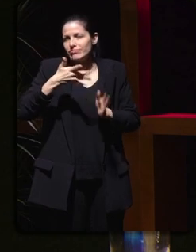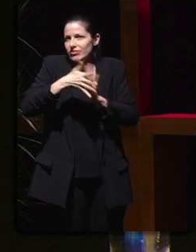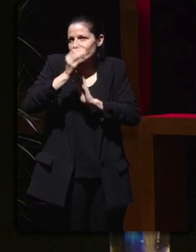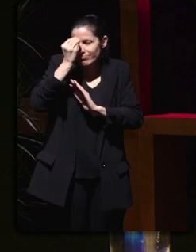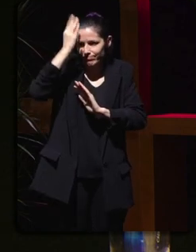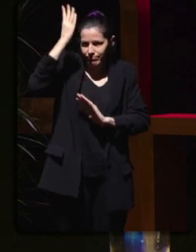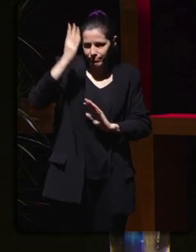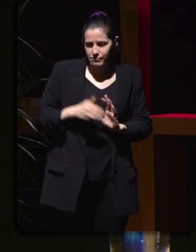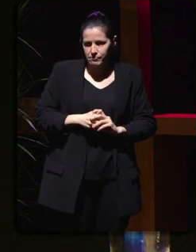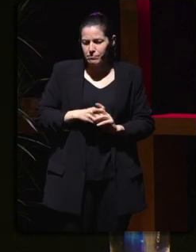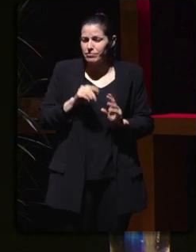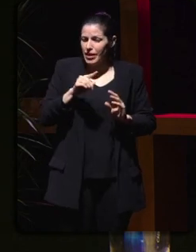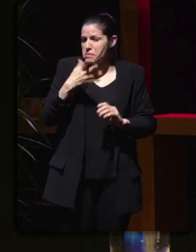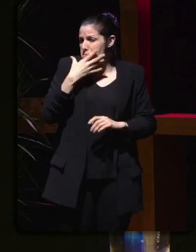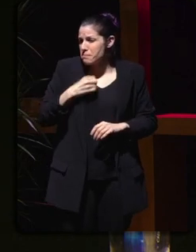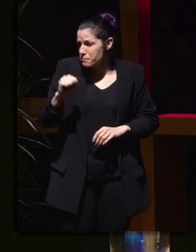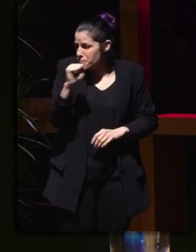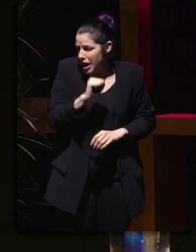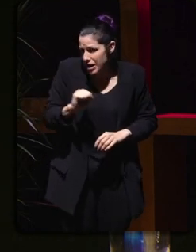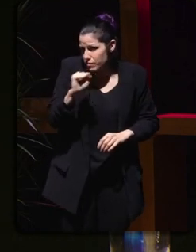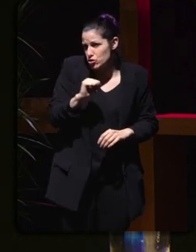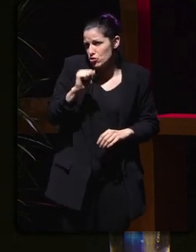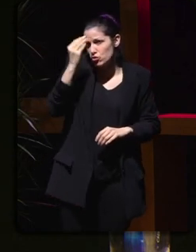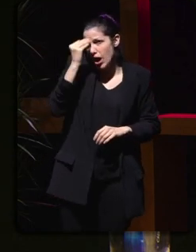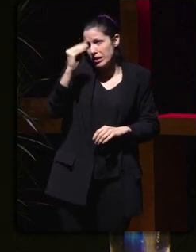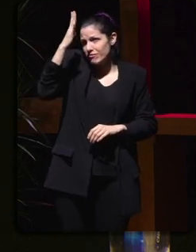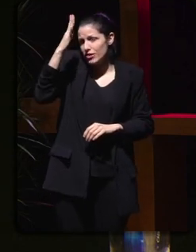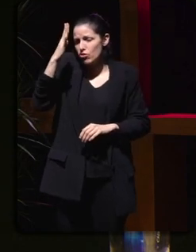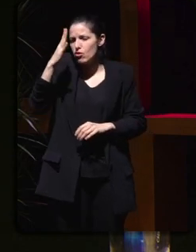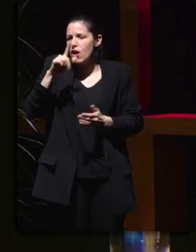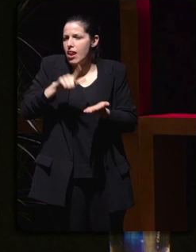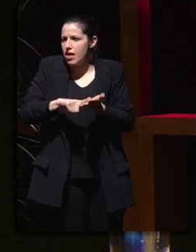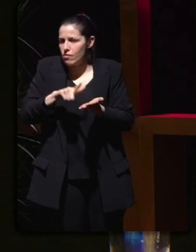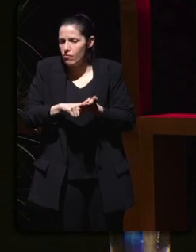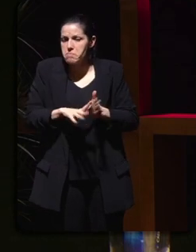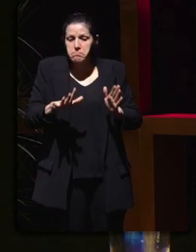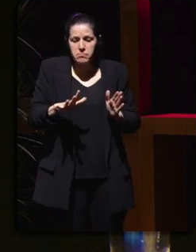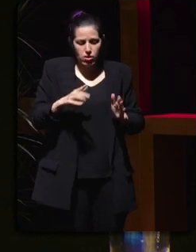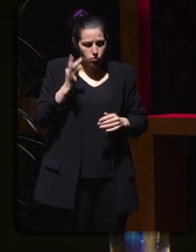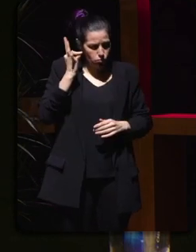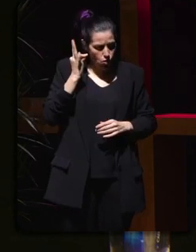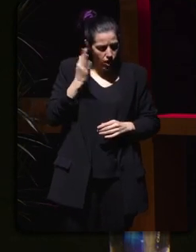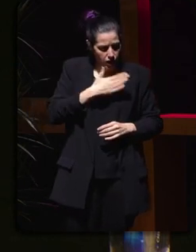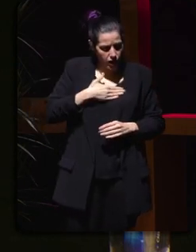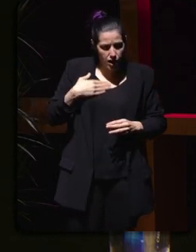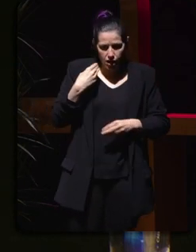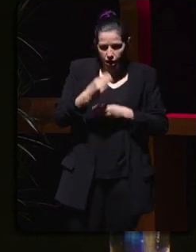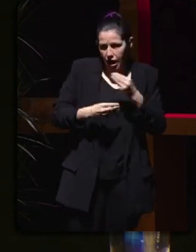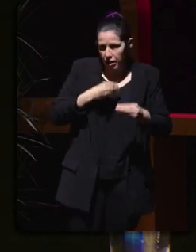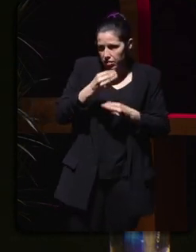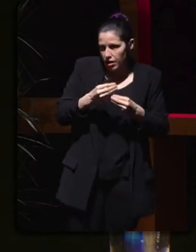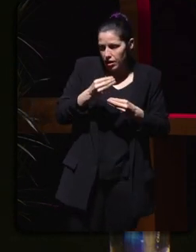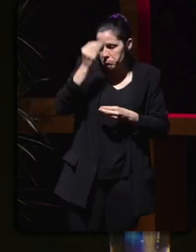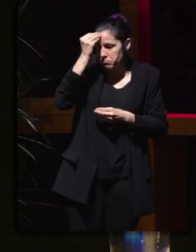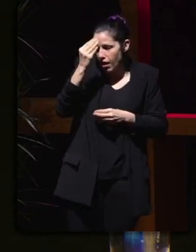académicas hasta hoy ese maravilloso artificio de la lengua pero cuando nosotras queremos hacer un artificio para ser